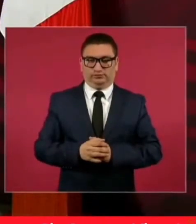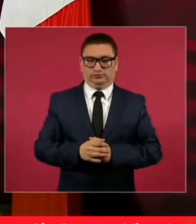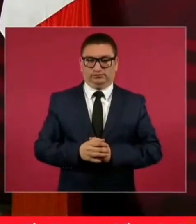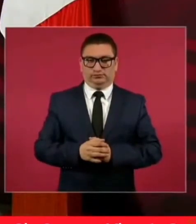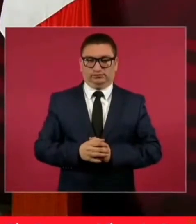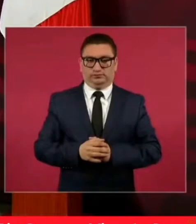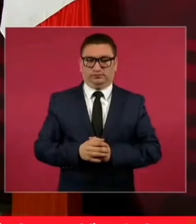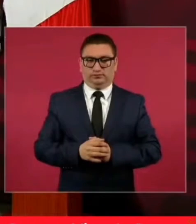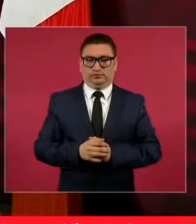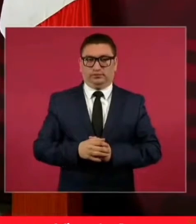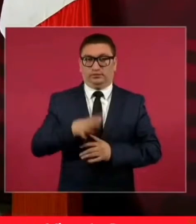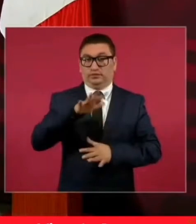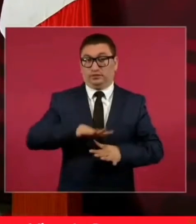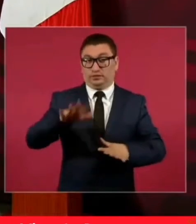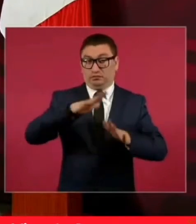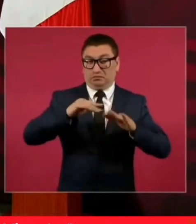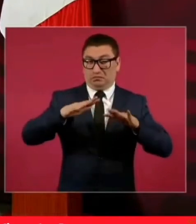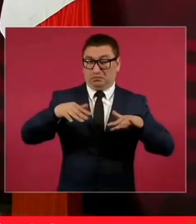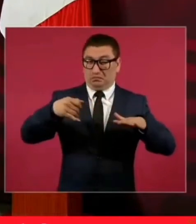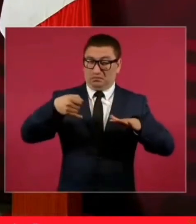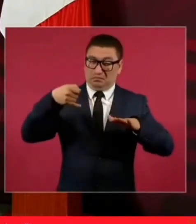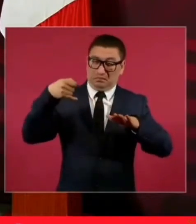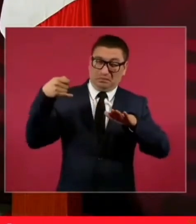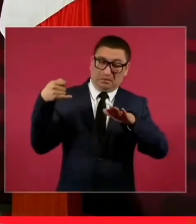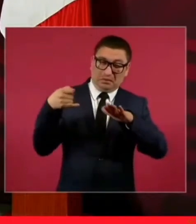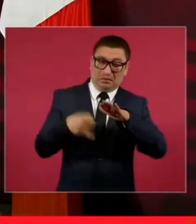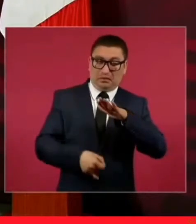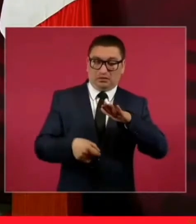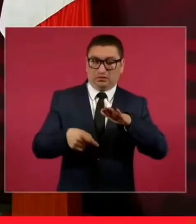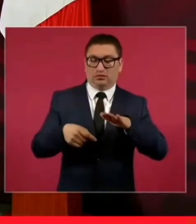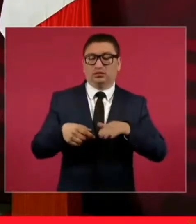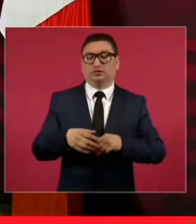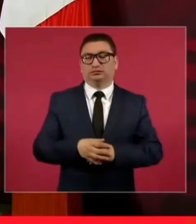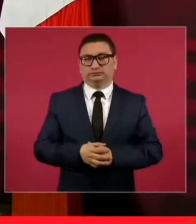en aguas profundas,